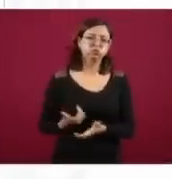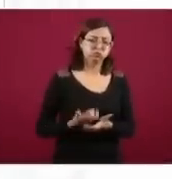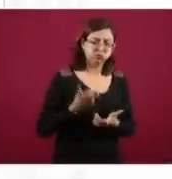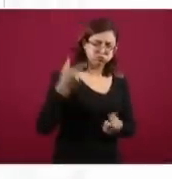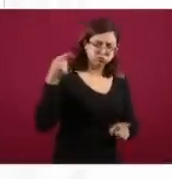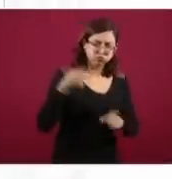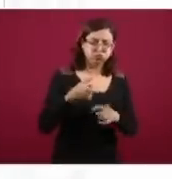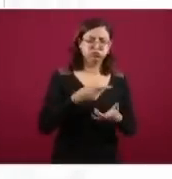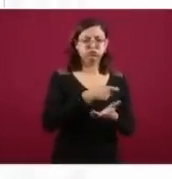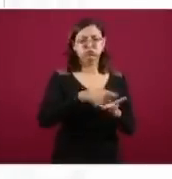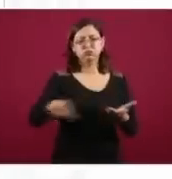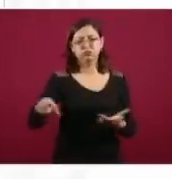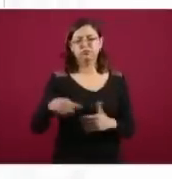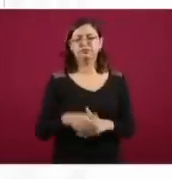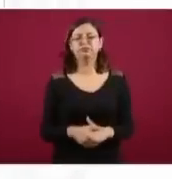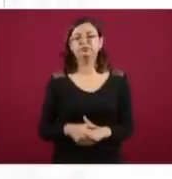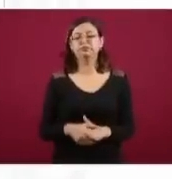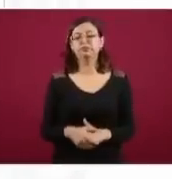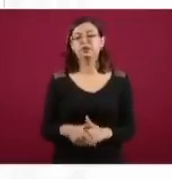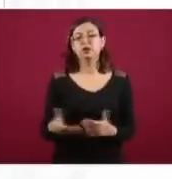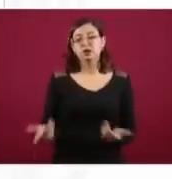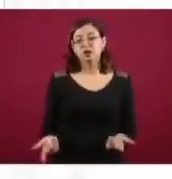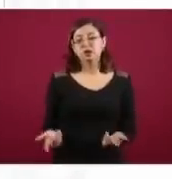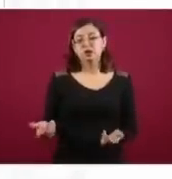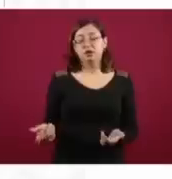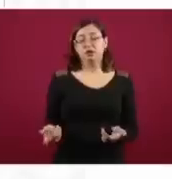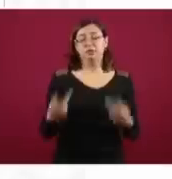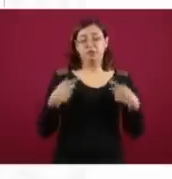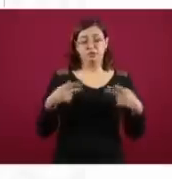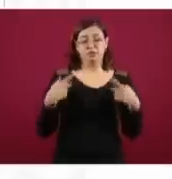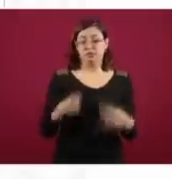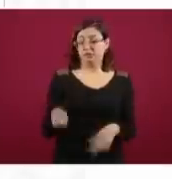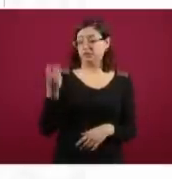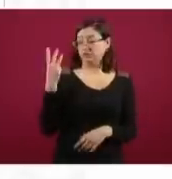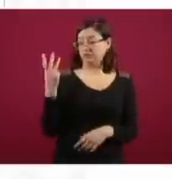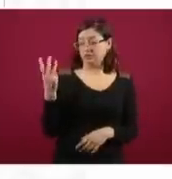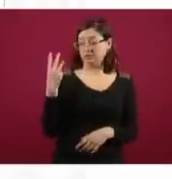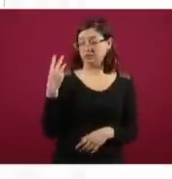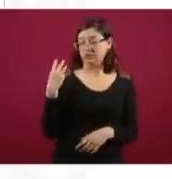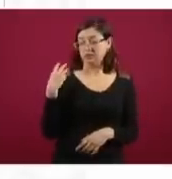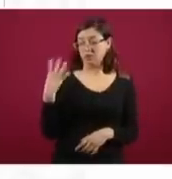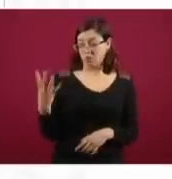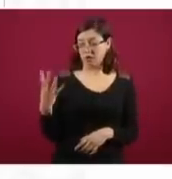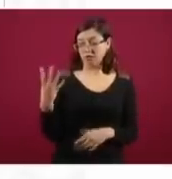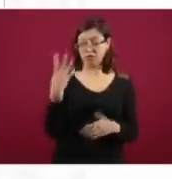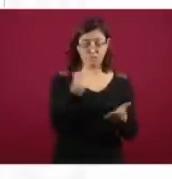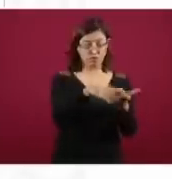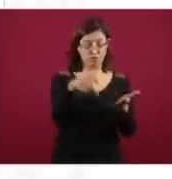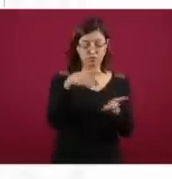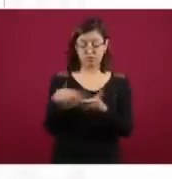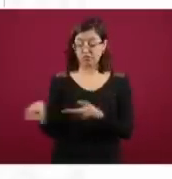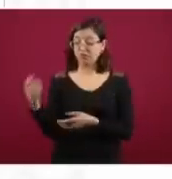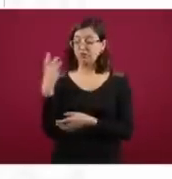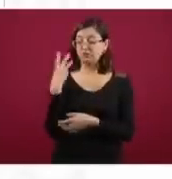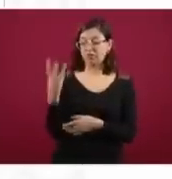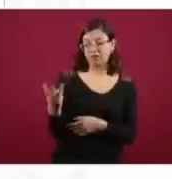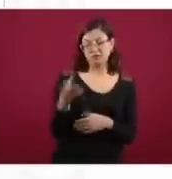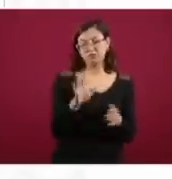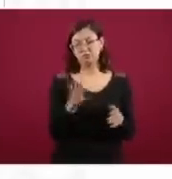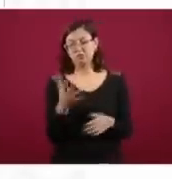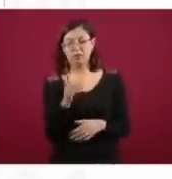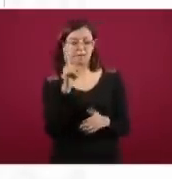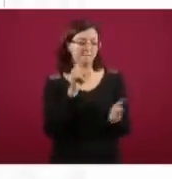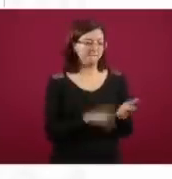Fin. Finalmente, 3 de 4 consumidores encuestados dijeron haber gastado entre 1,000 y 10,000